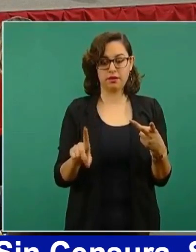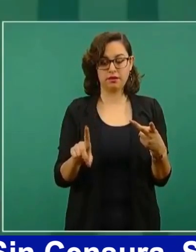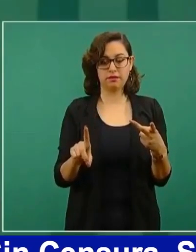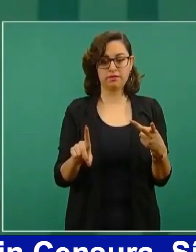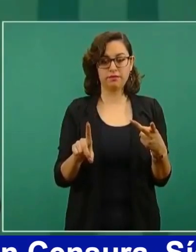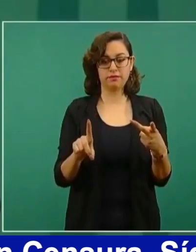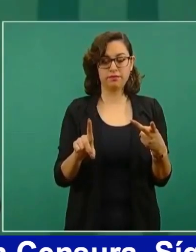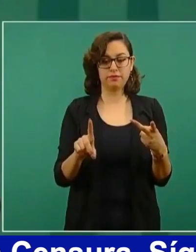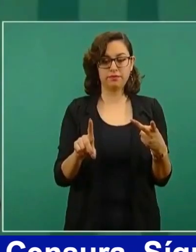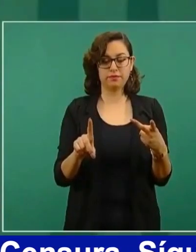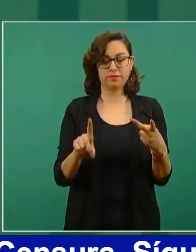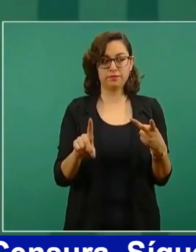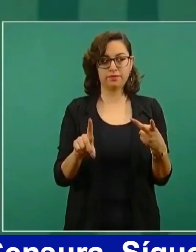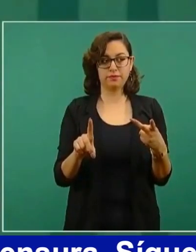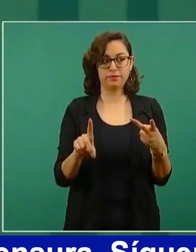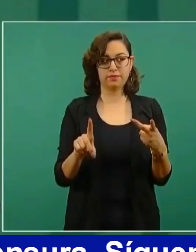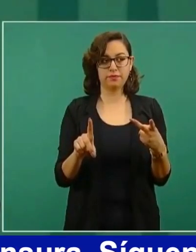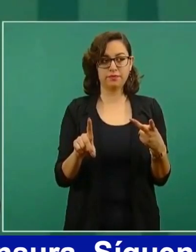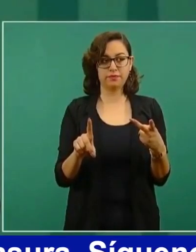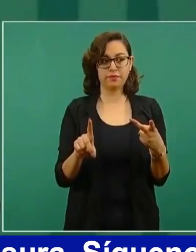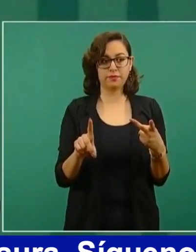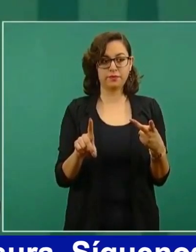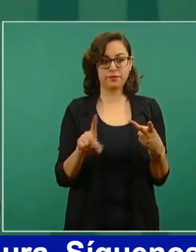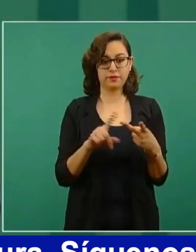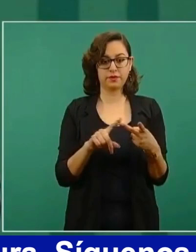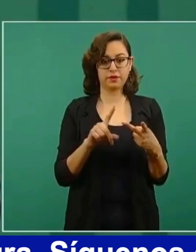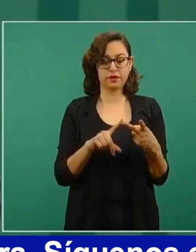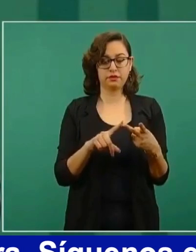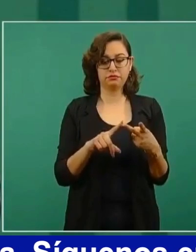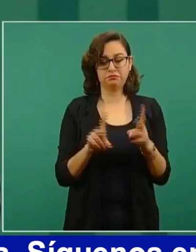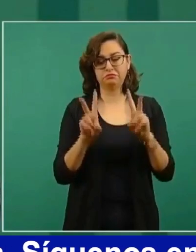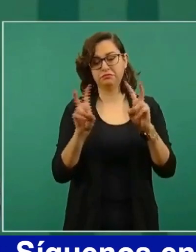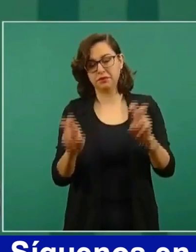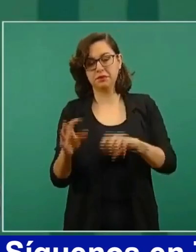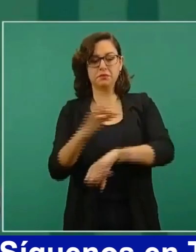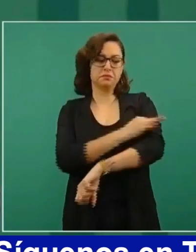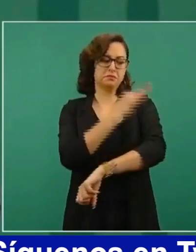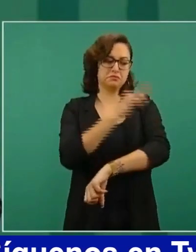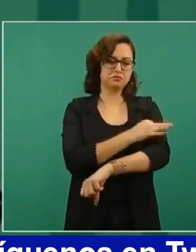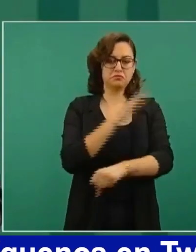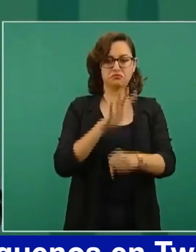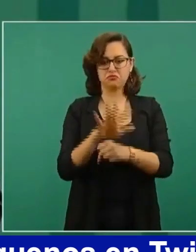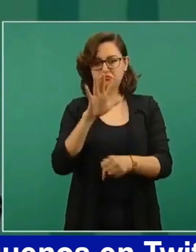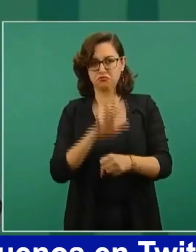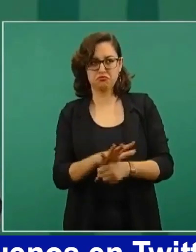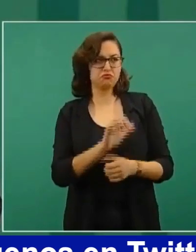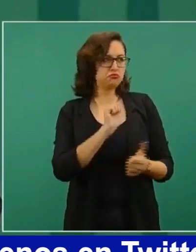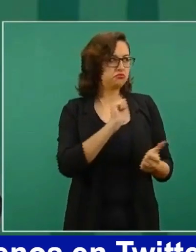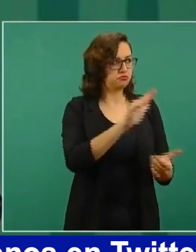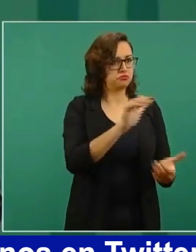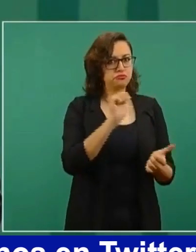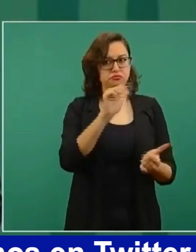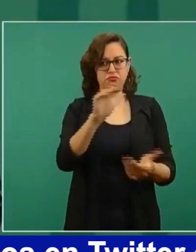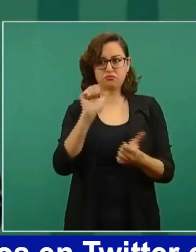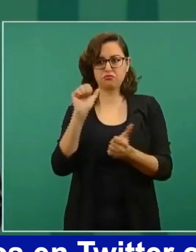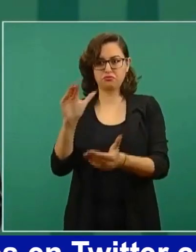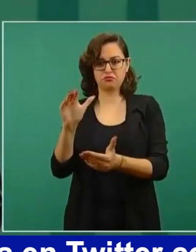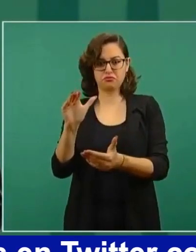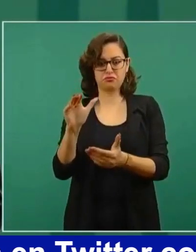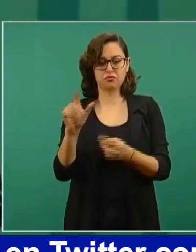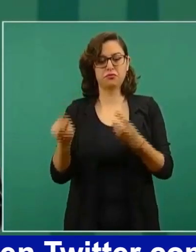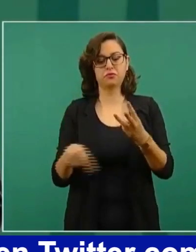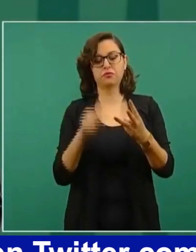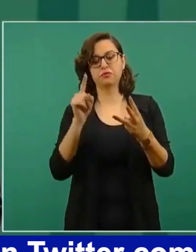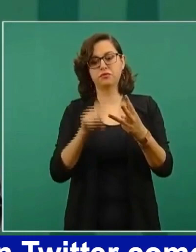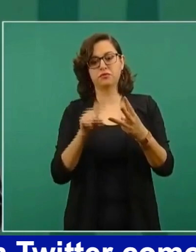por lo de el abasto, el envío de vacunas, y el